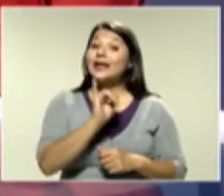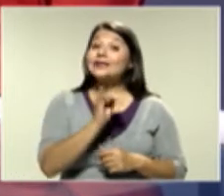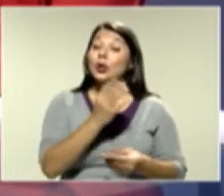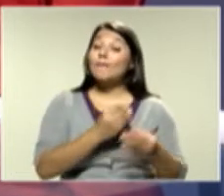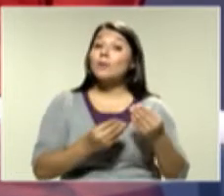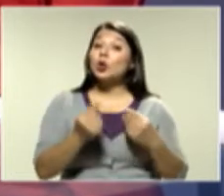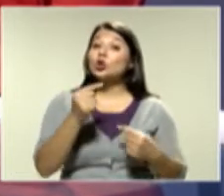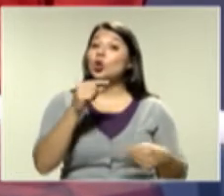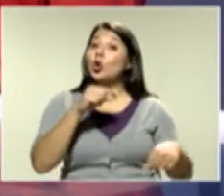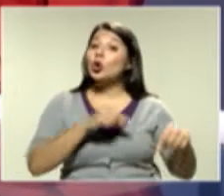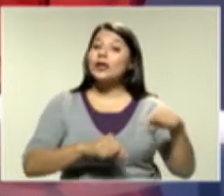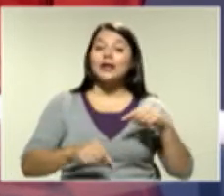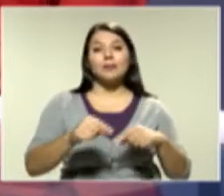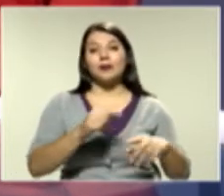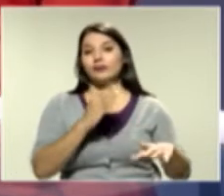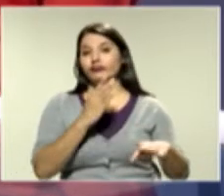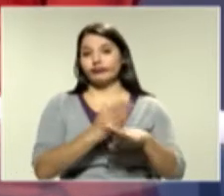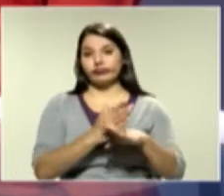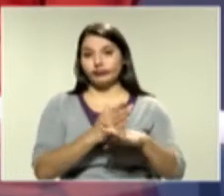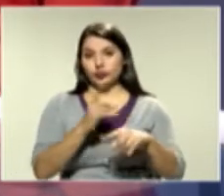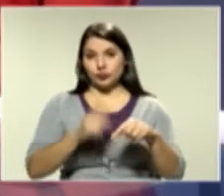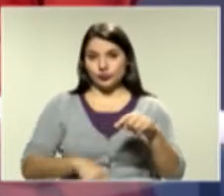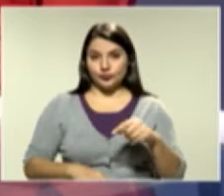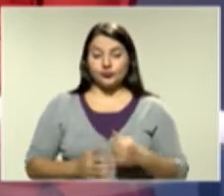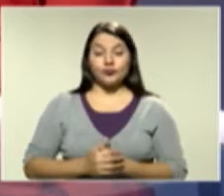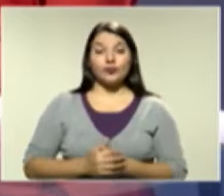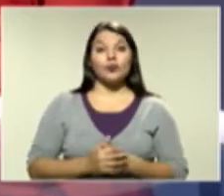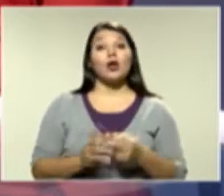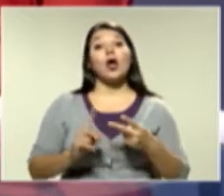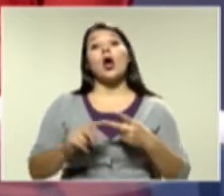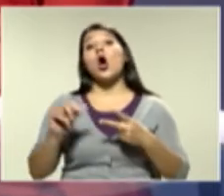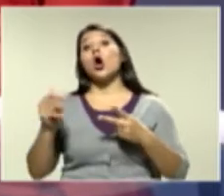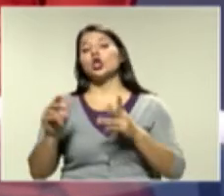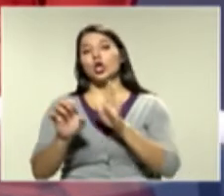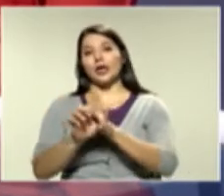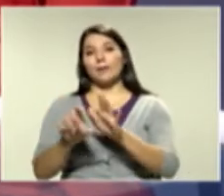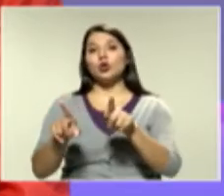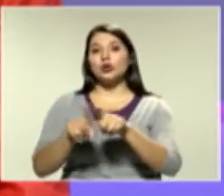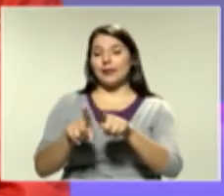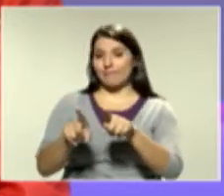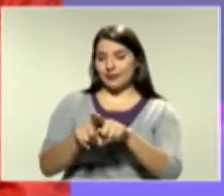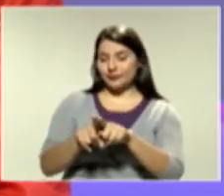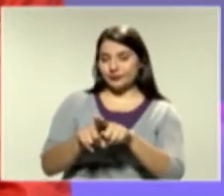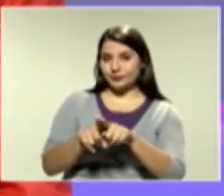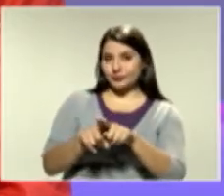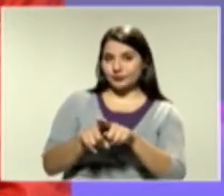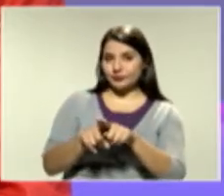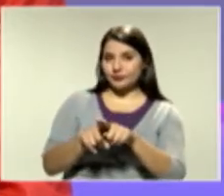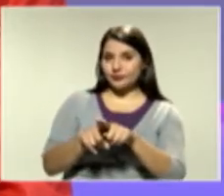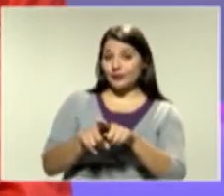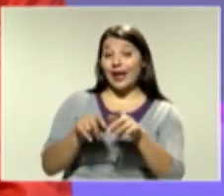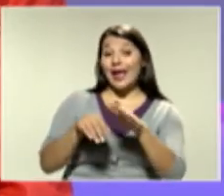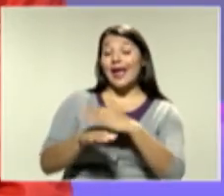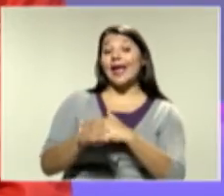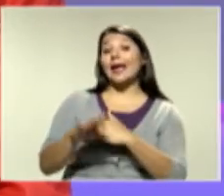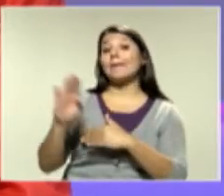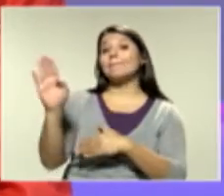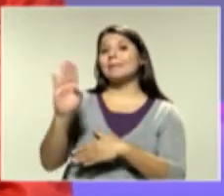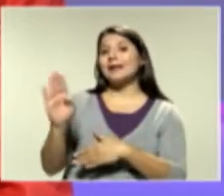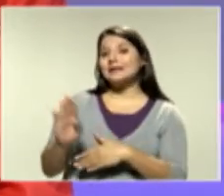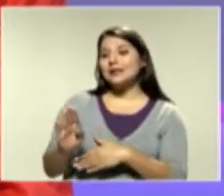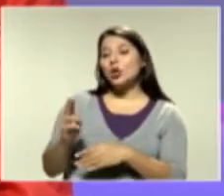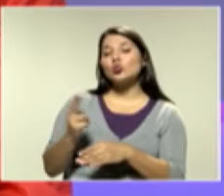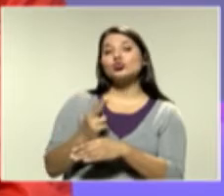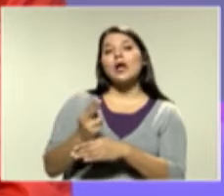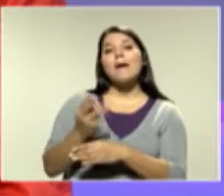sustancias tenían efecto en la parte reproductiva, ¿no? El otro ejemplo también, sí, el de bromacil, un herbicida que se